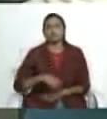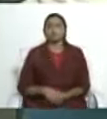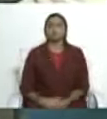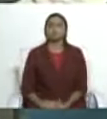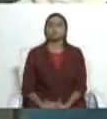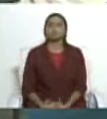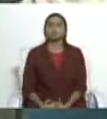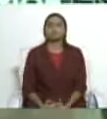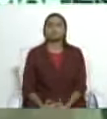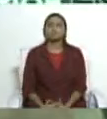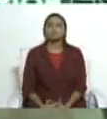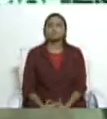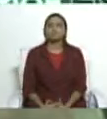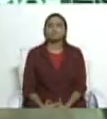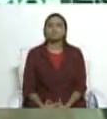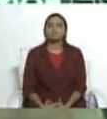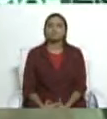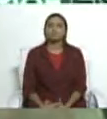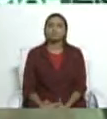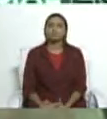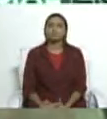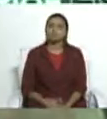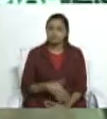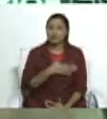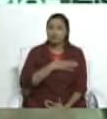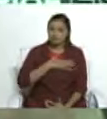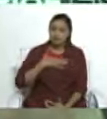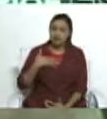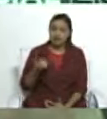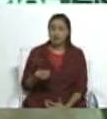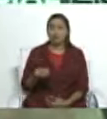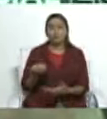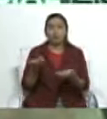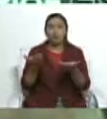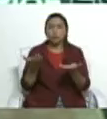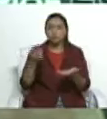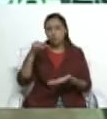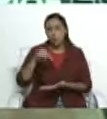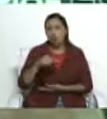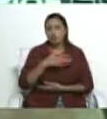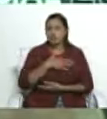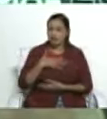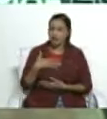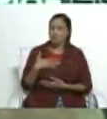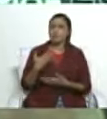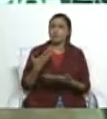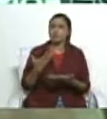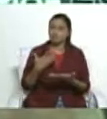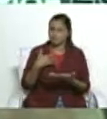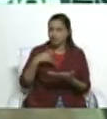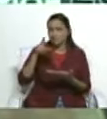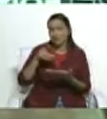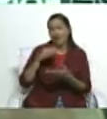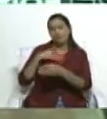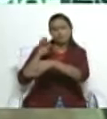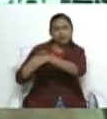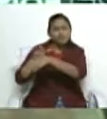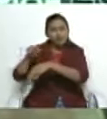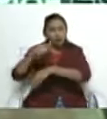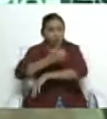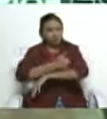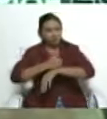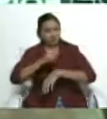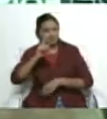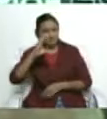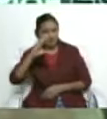Hoy queremos, ciudadano rector, presidente del Poder Electoral, transmitirle además que cuenta con